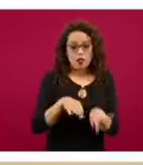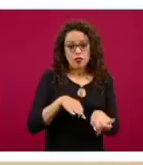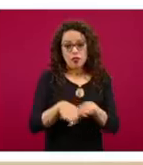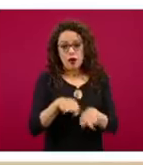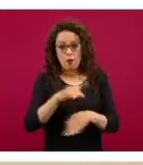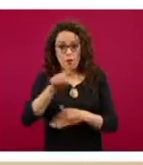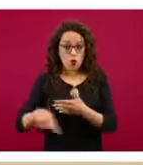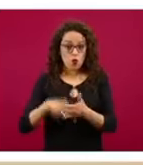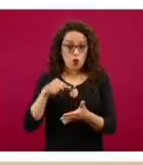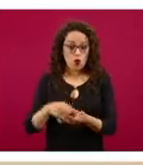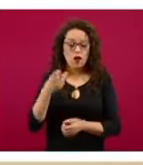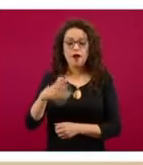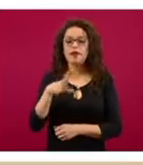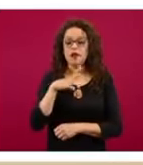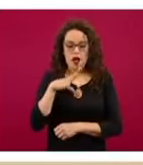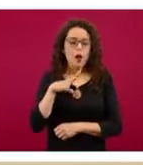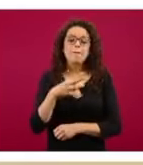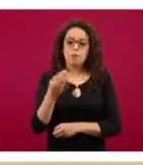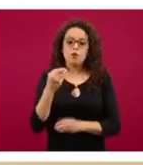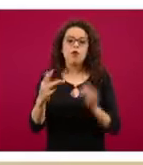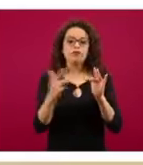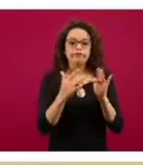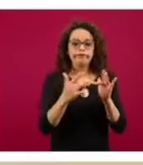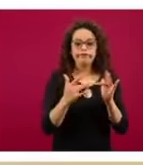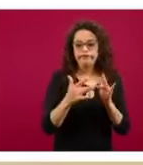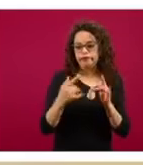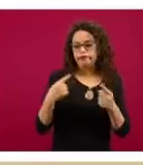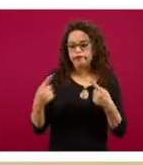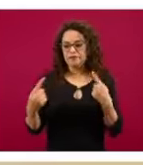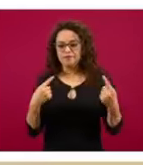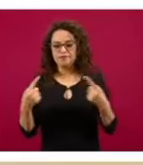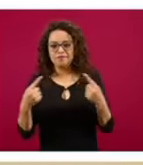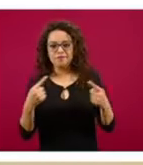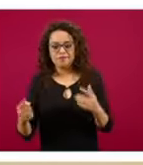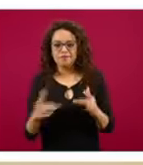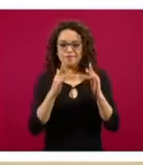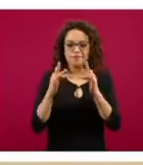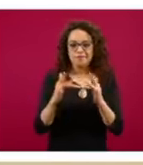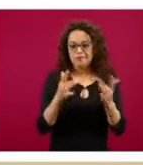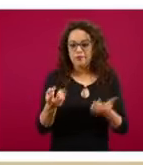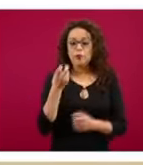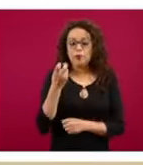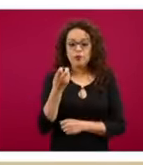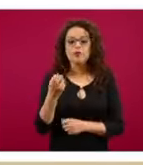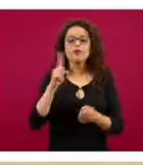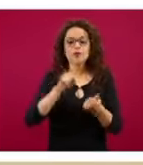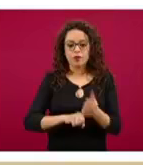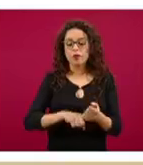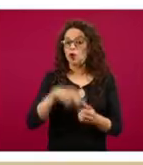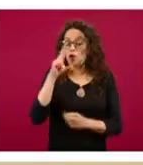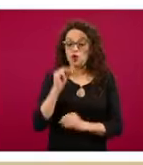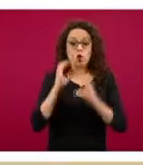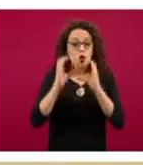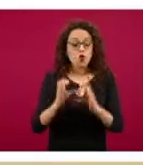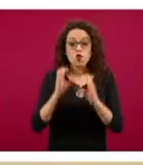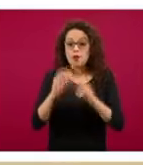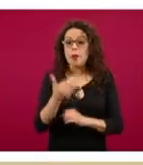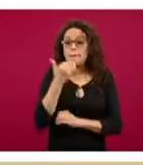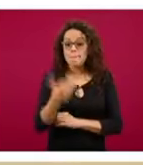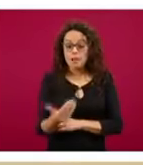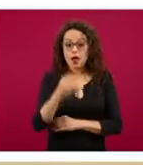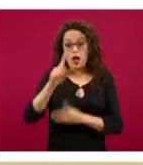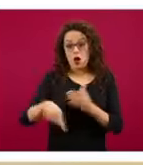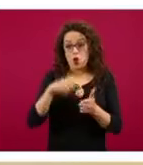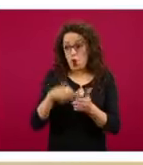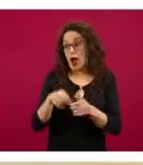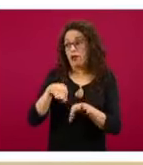tener también una importante interacción y que si no aplicamos las medidas preventivas también en nuestros espacios de